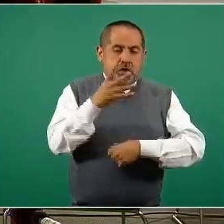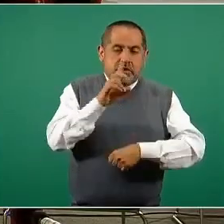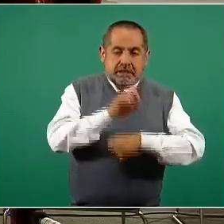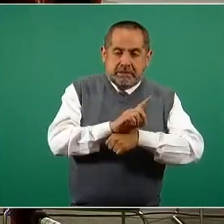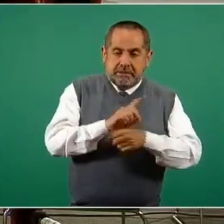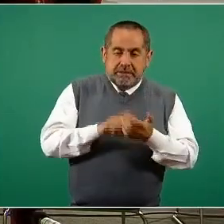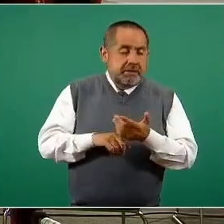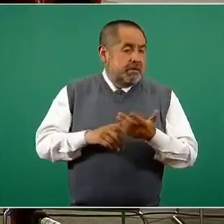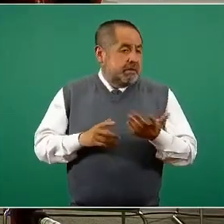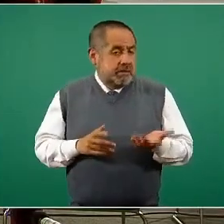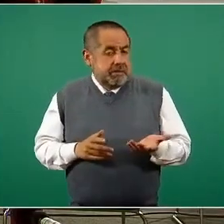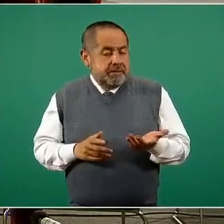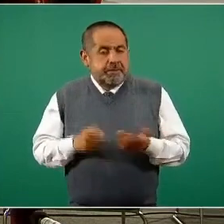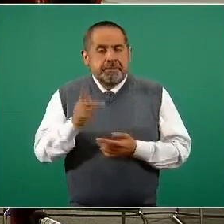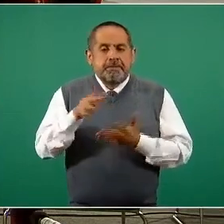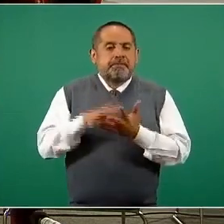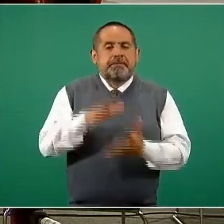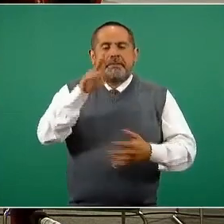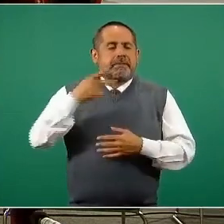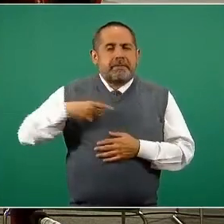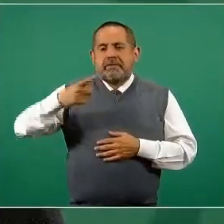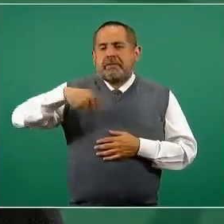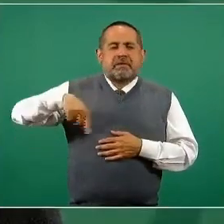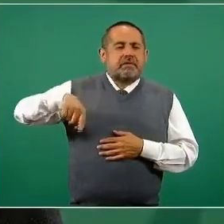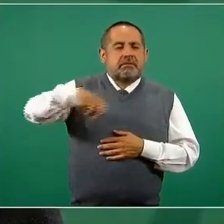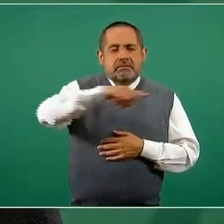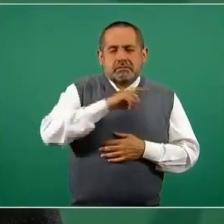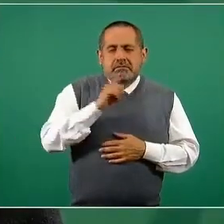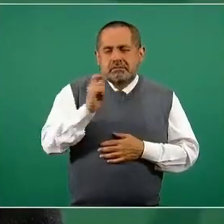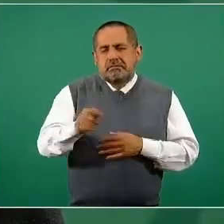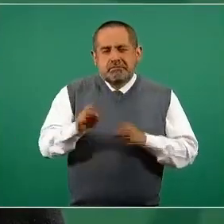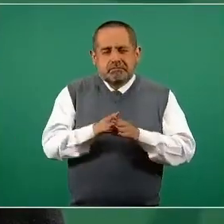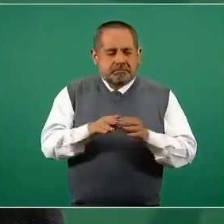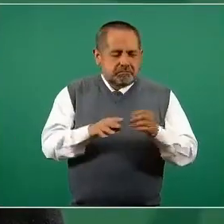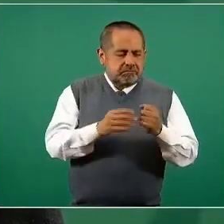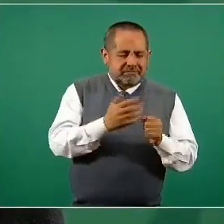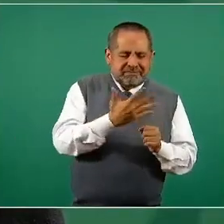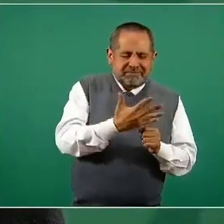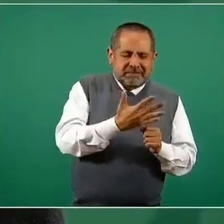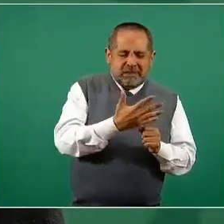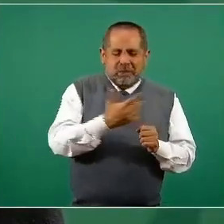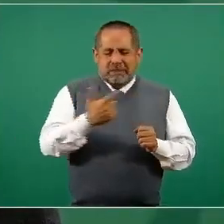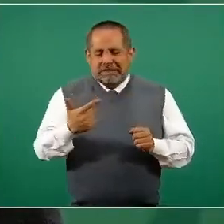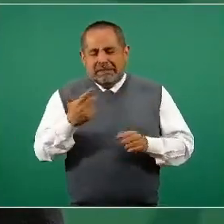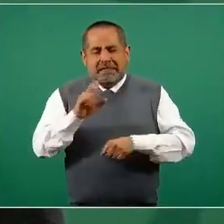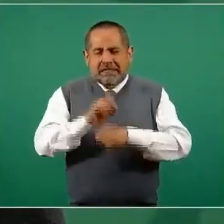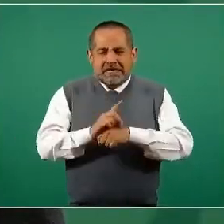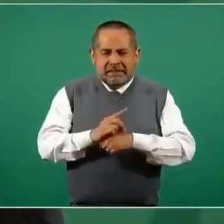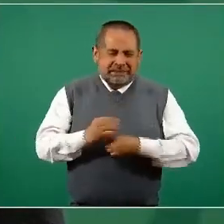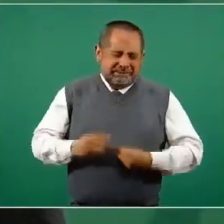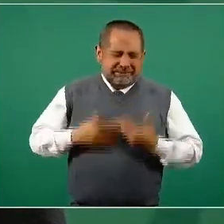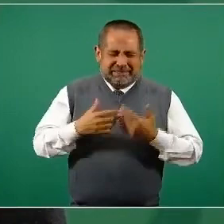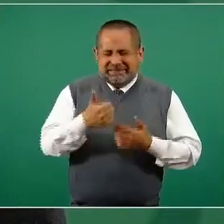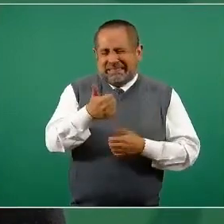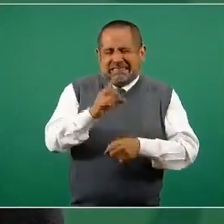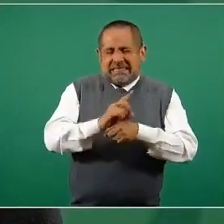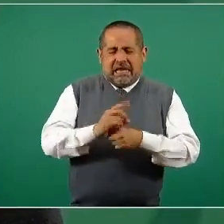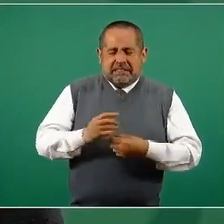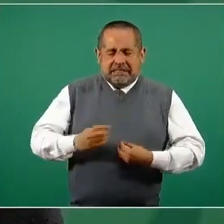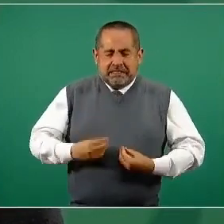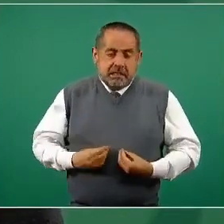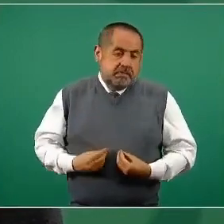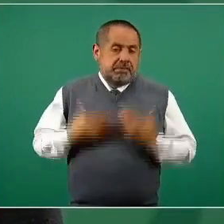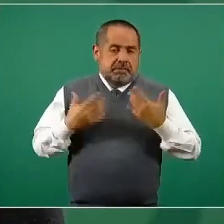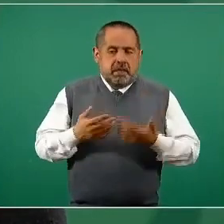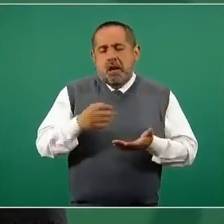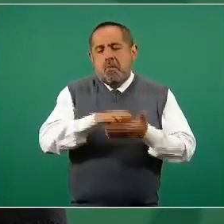pero que normalmente o en la mayor cantidad de personas sucede entre el 5º y el 7º día. 6º día, digamos. Entonces, si